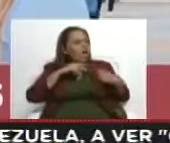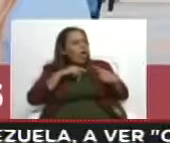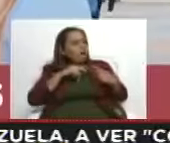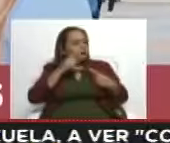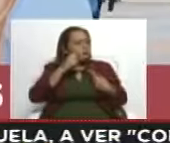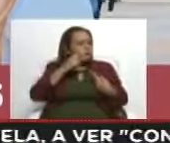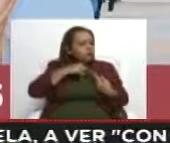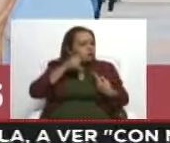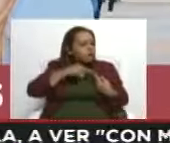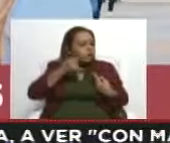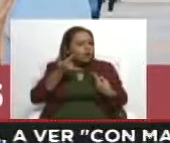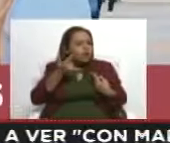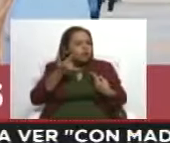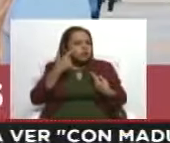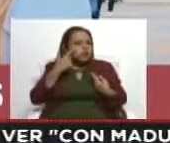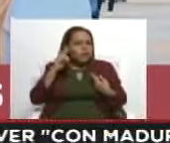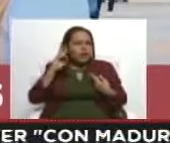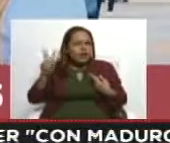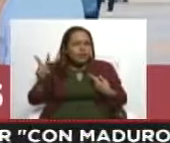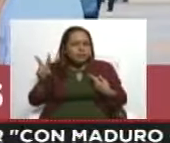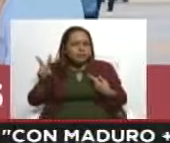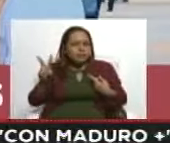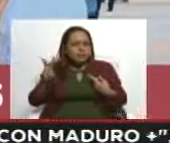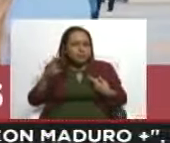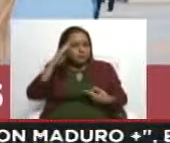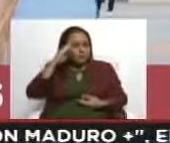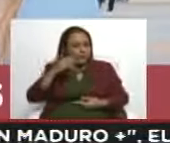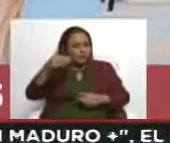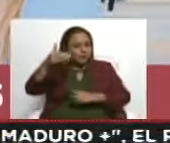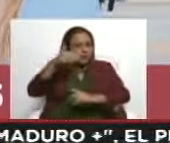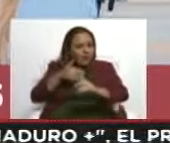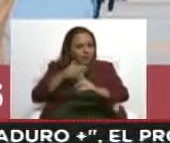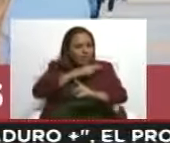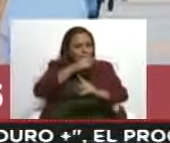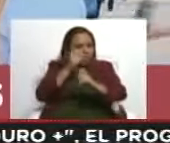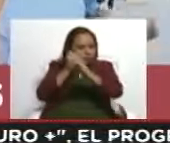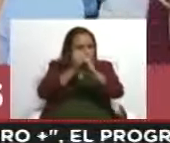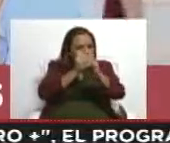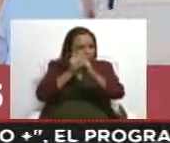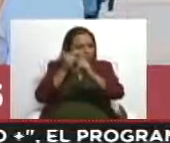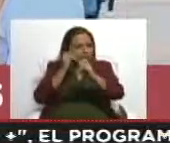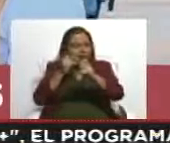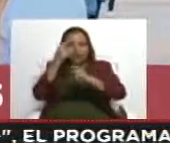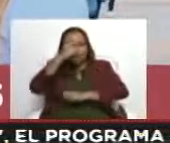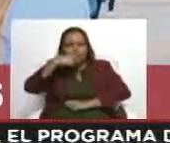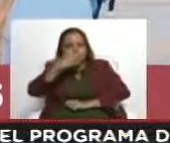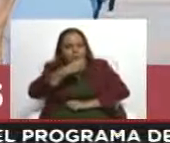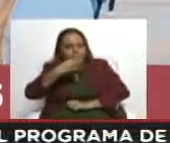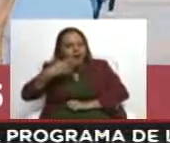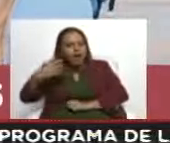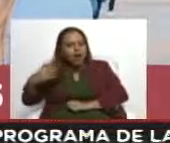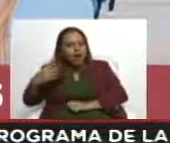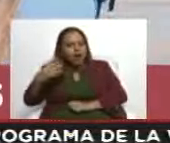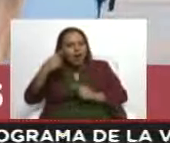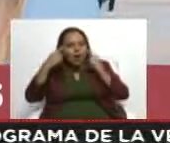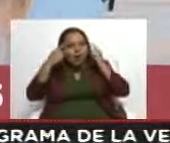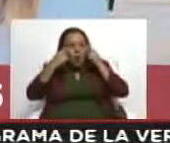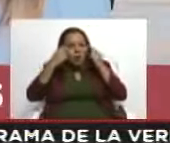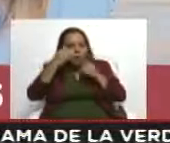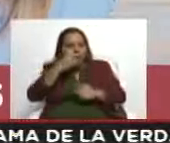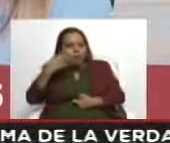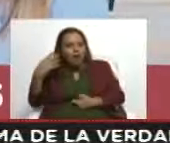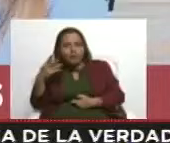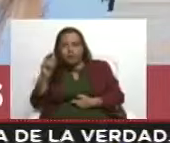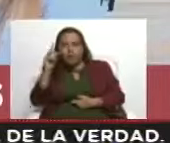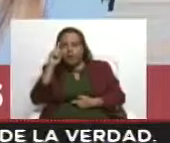tal y qué sé yo. Y yo veía que Nayle Vizcaya, la capitana de Nayle Vizcaya, que es la directora, estaba como pálida, con los ojos blancos, no